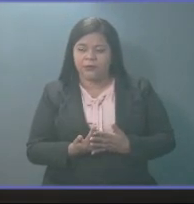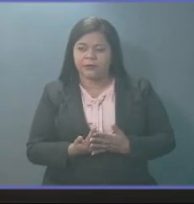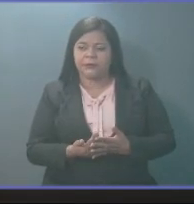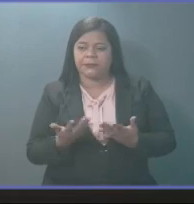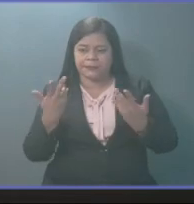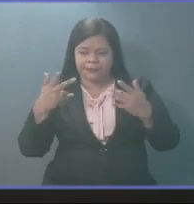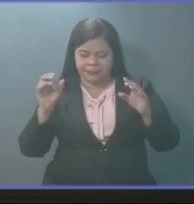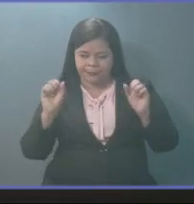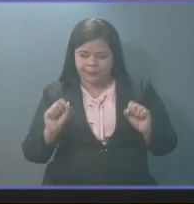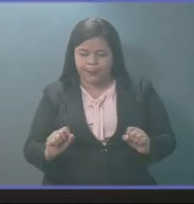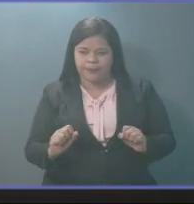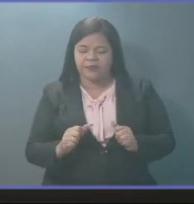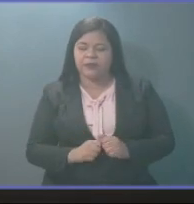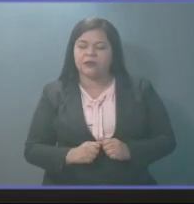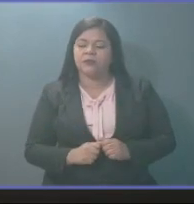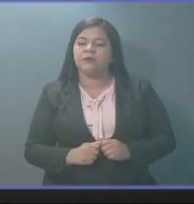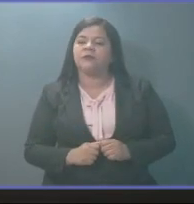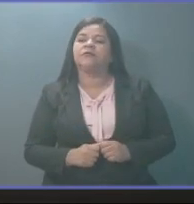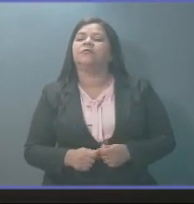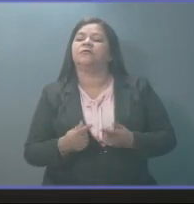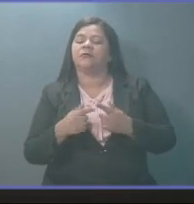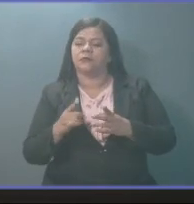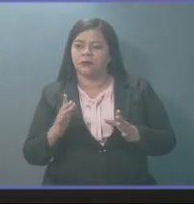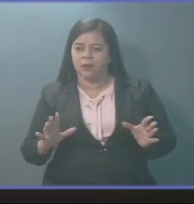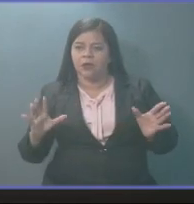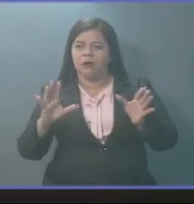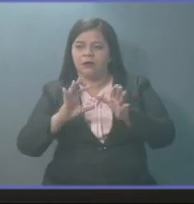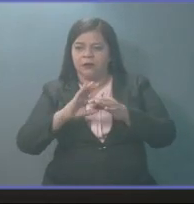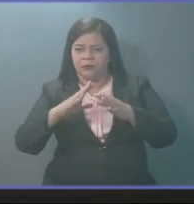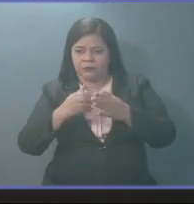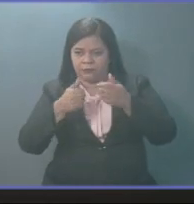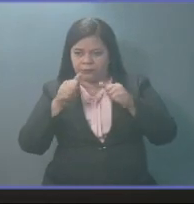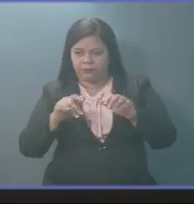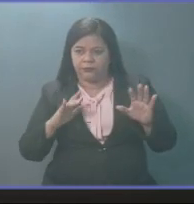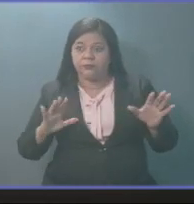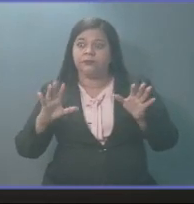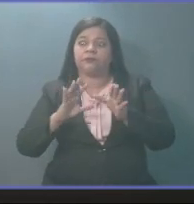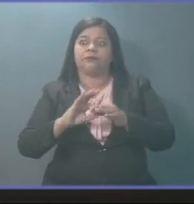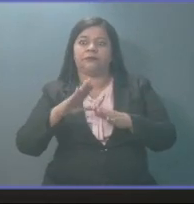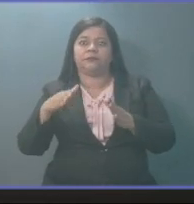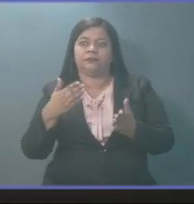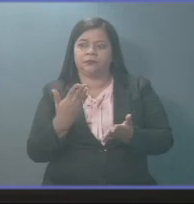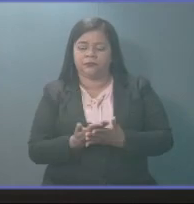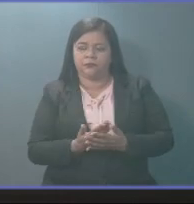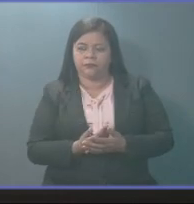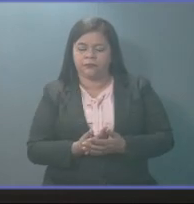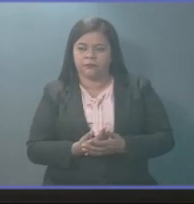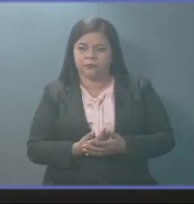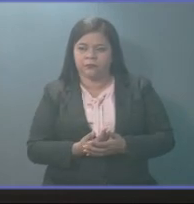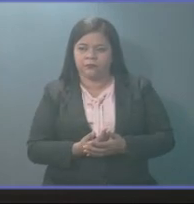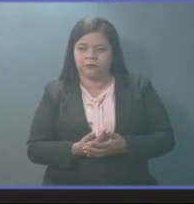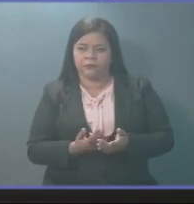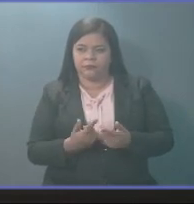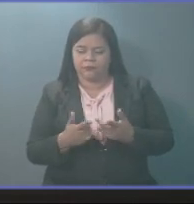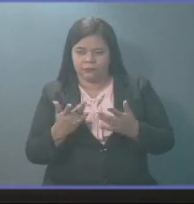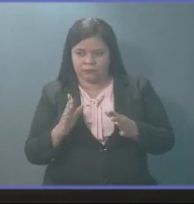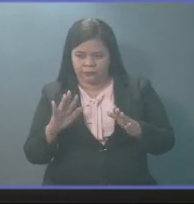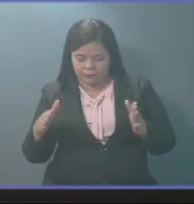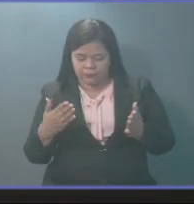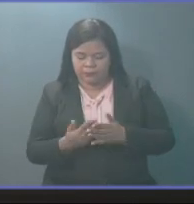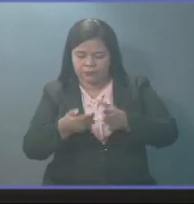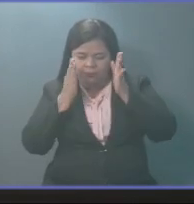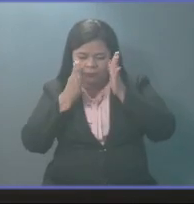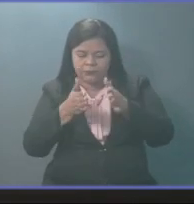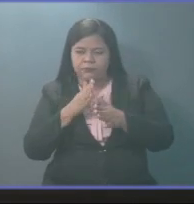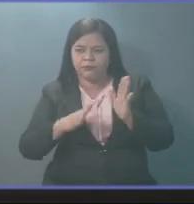pueda realmente estar preparado para atender todo lo que llega del primer nivel, que son las